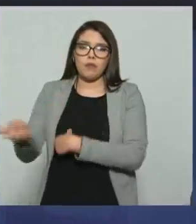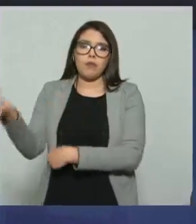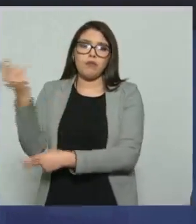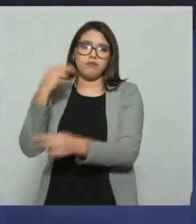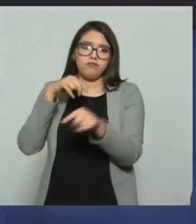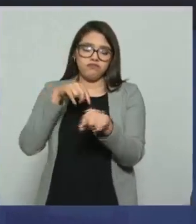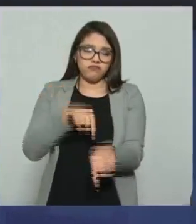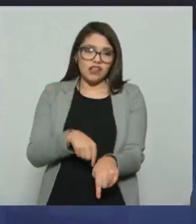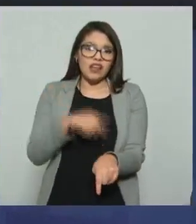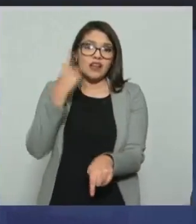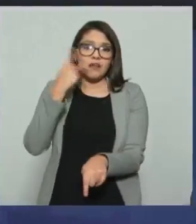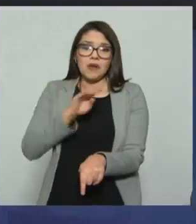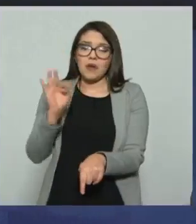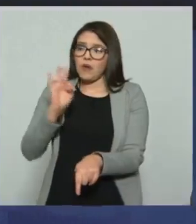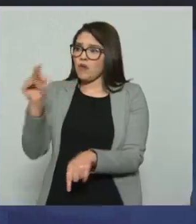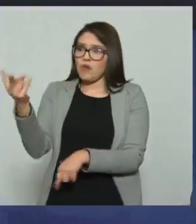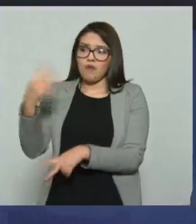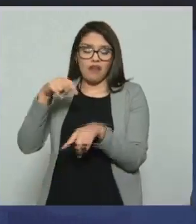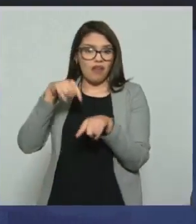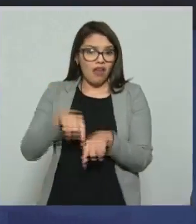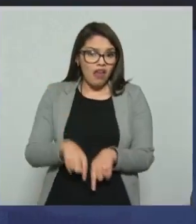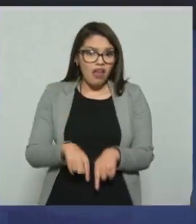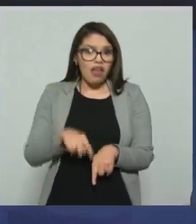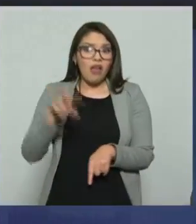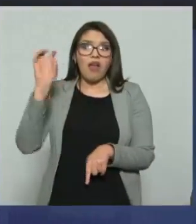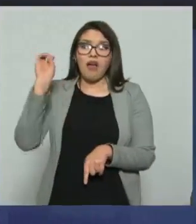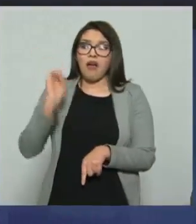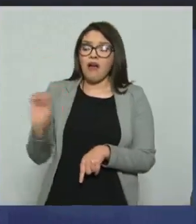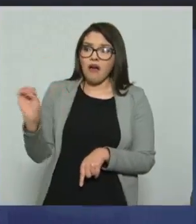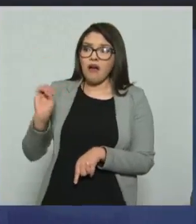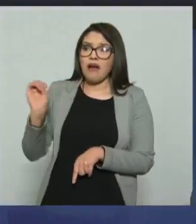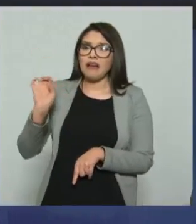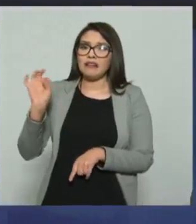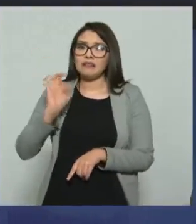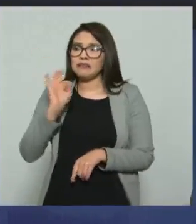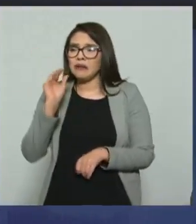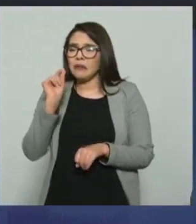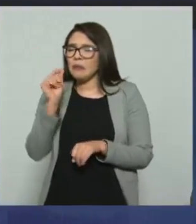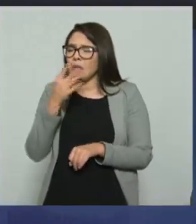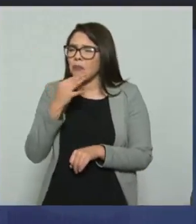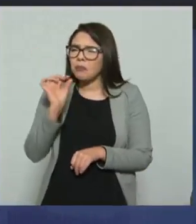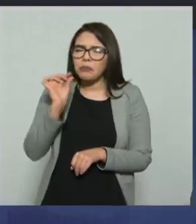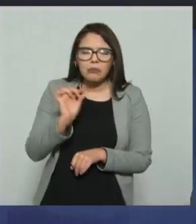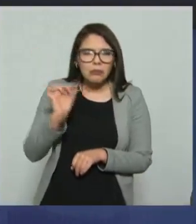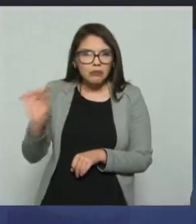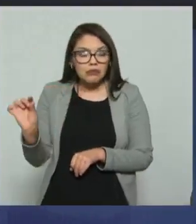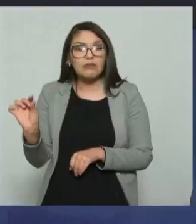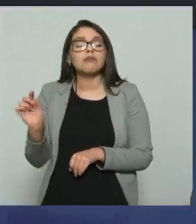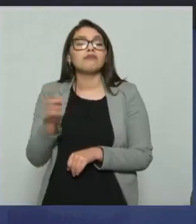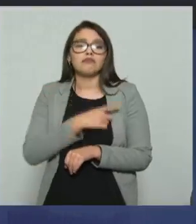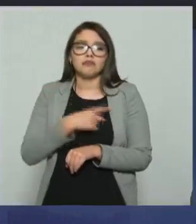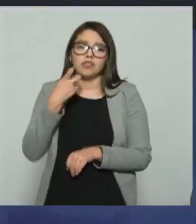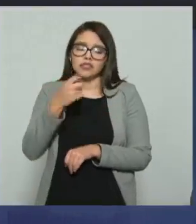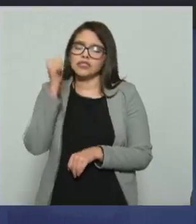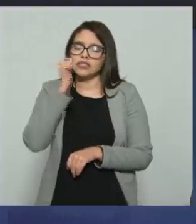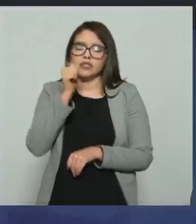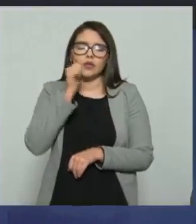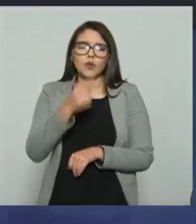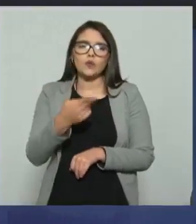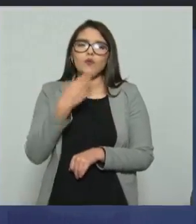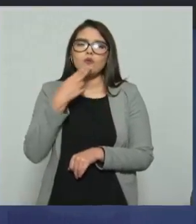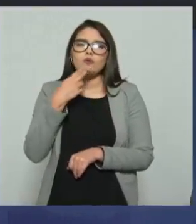que aunque no llegue, o que llegue lo más moderado posible, esto nos va a servir siempre para la